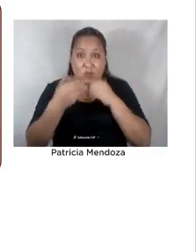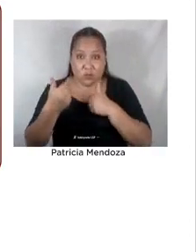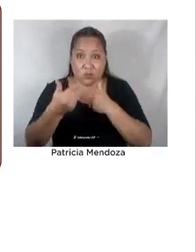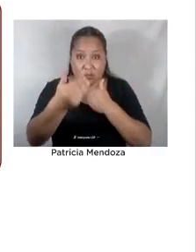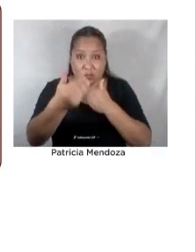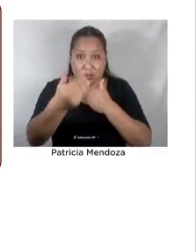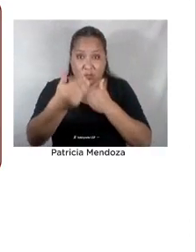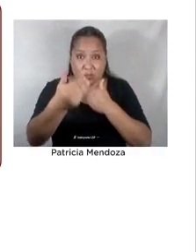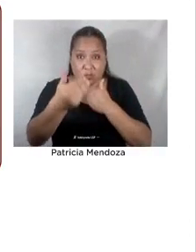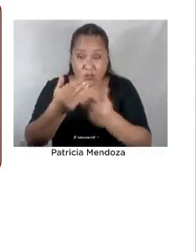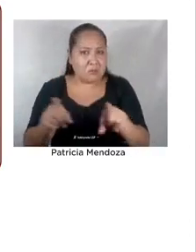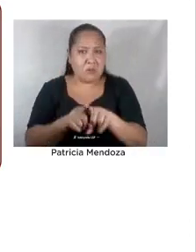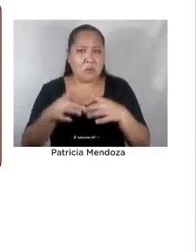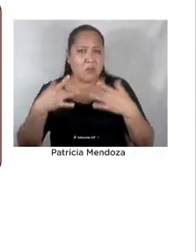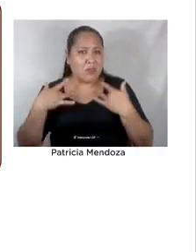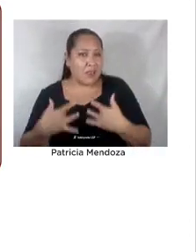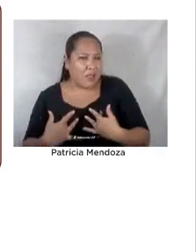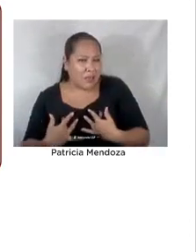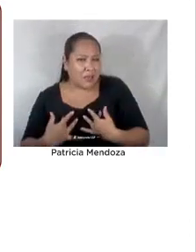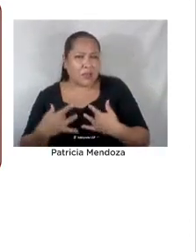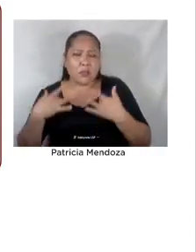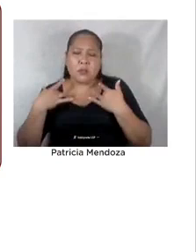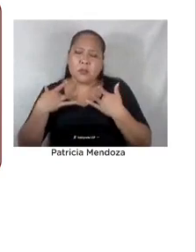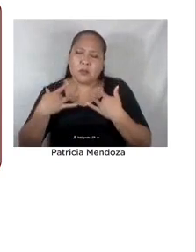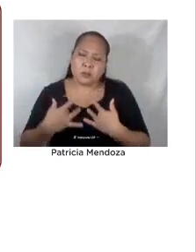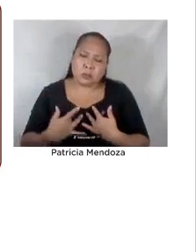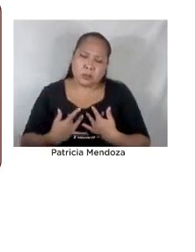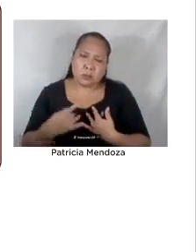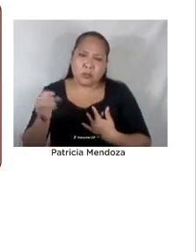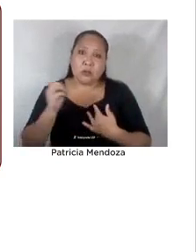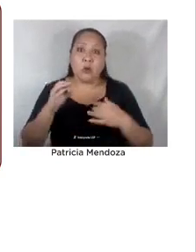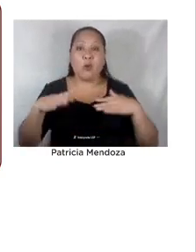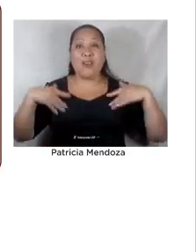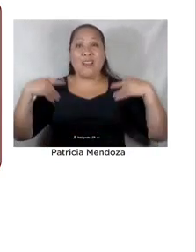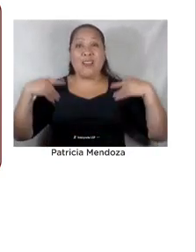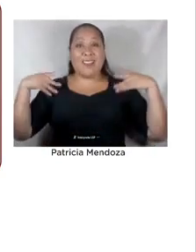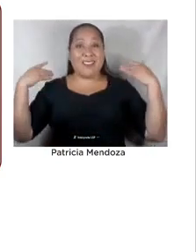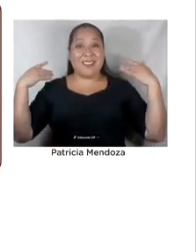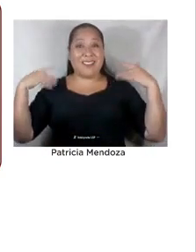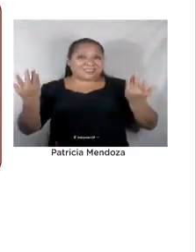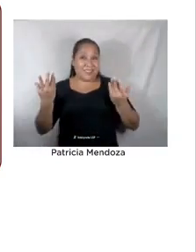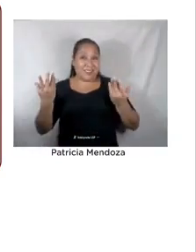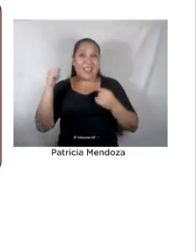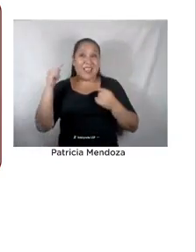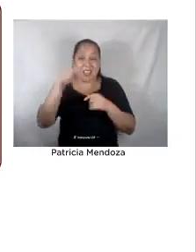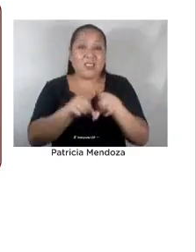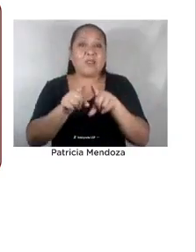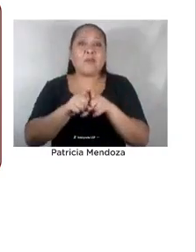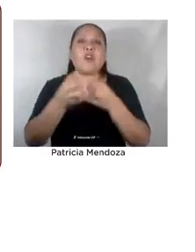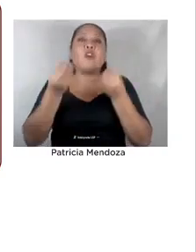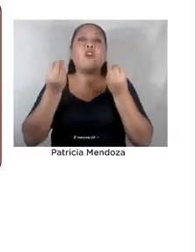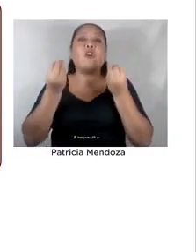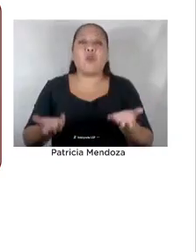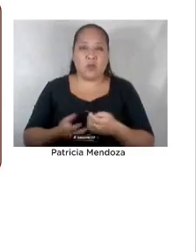que estar triste o estar alegre no necesariamente son malas o buenas per se siempre, ¿no?